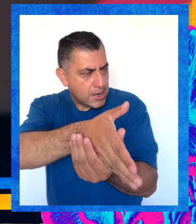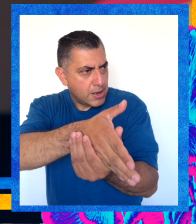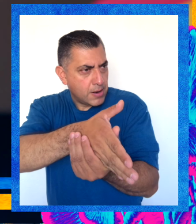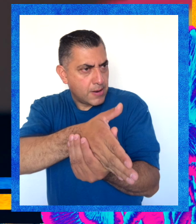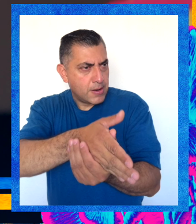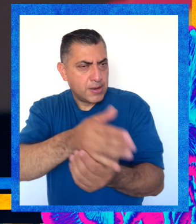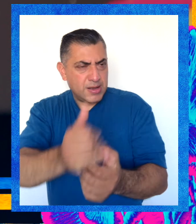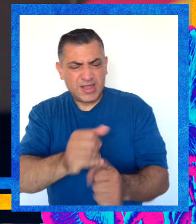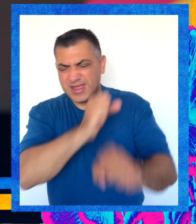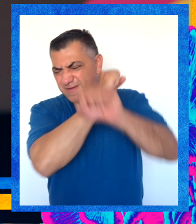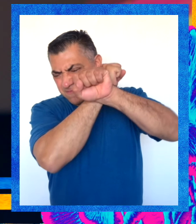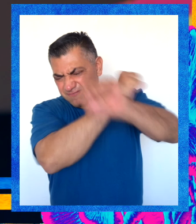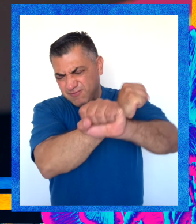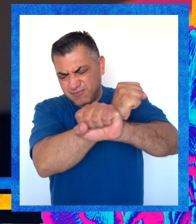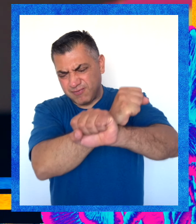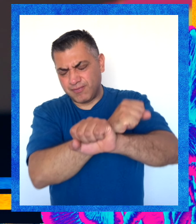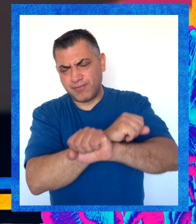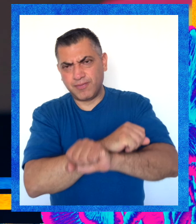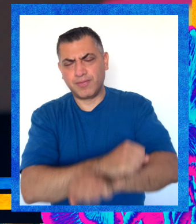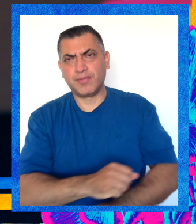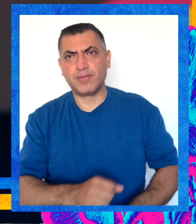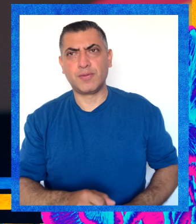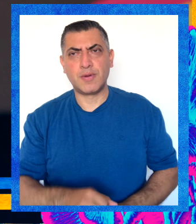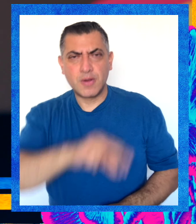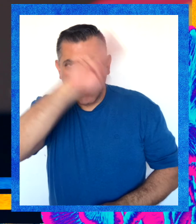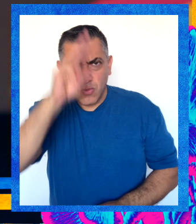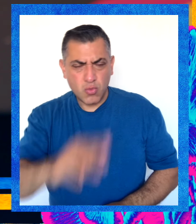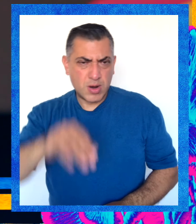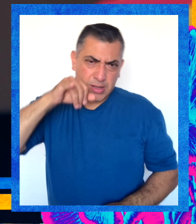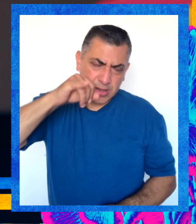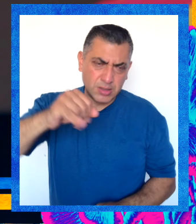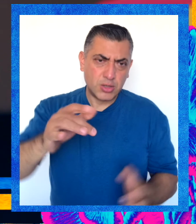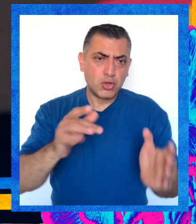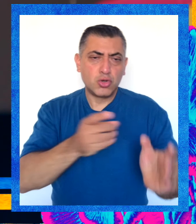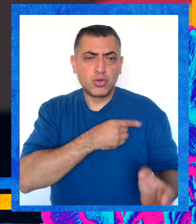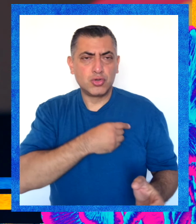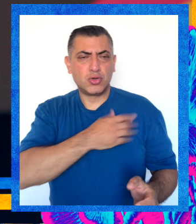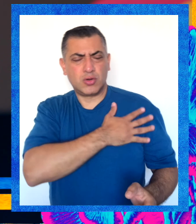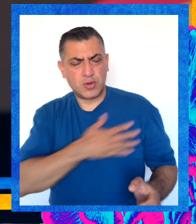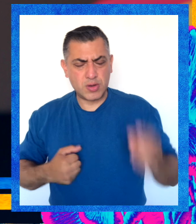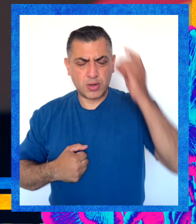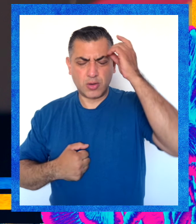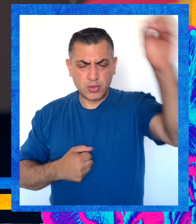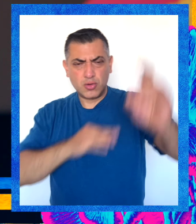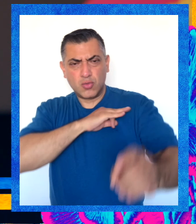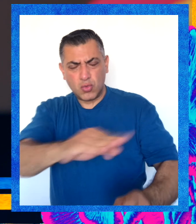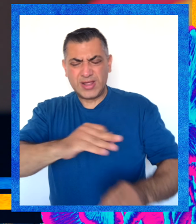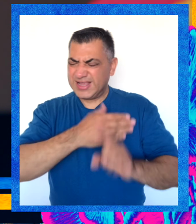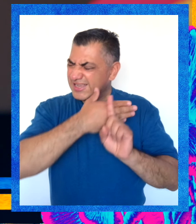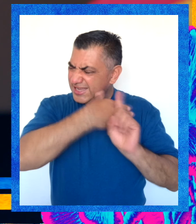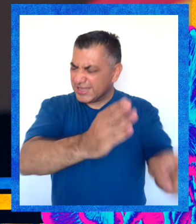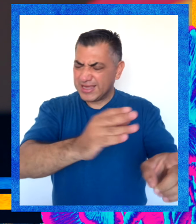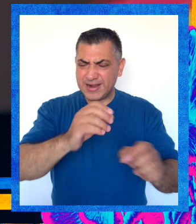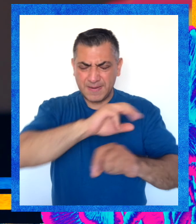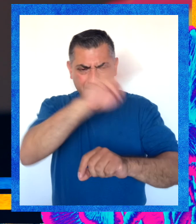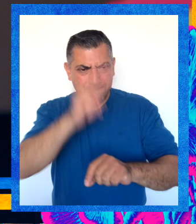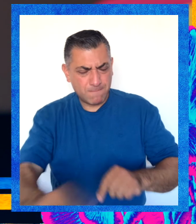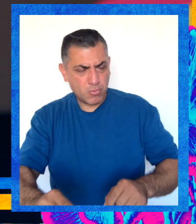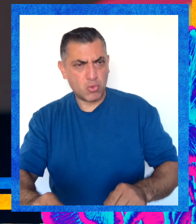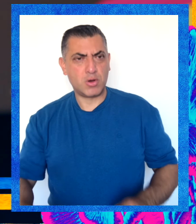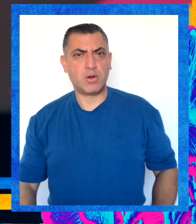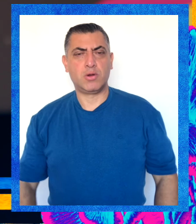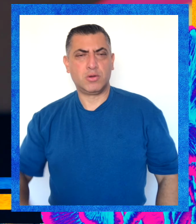para poder cancelar la maldición de la muerte que tenía sobre mí sólo el hijo de dios podría quitarle el poder a la muerte de las manos